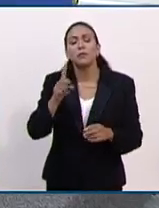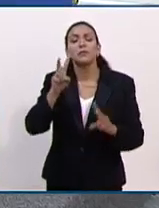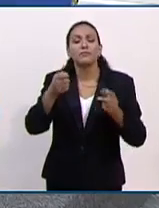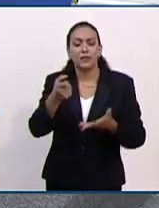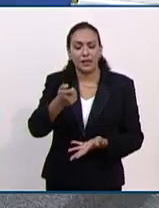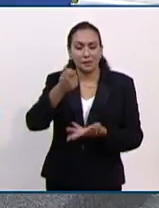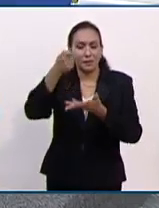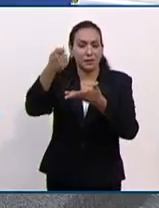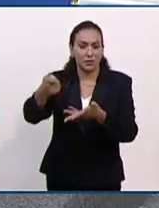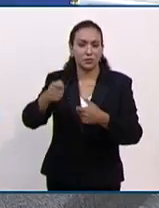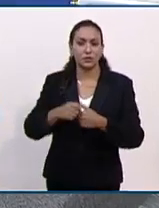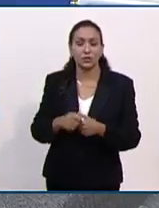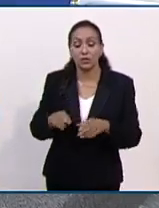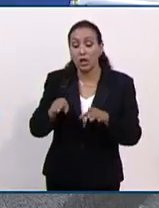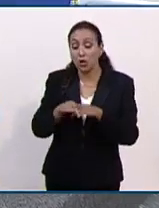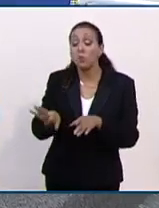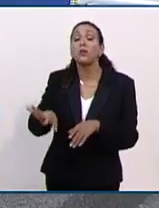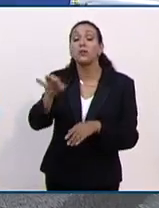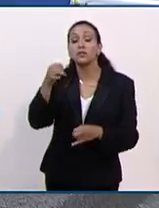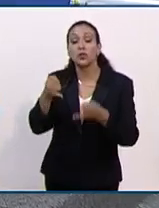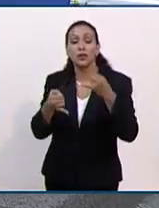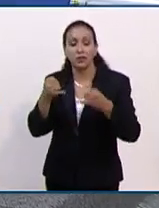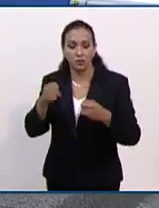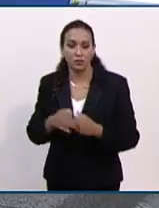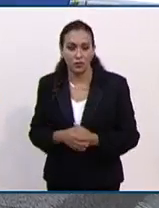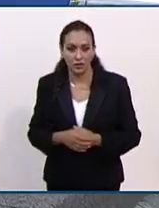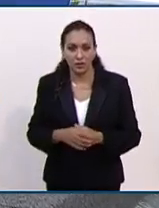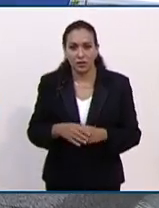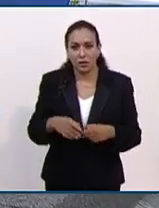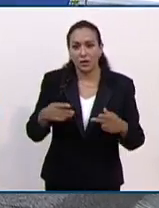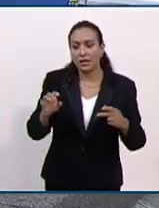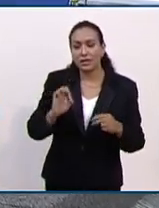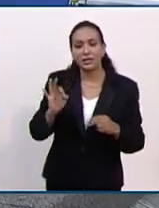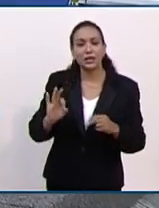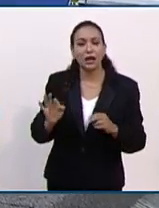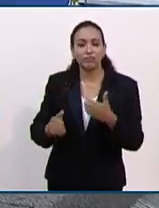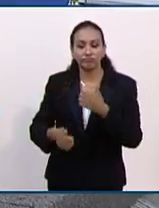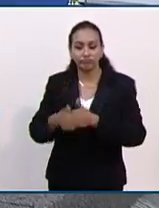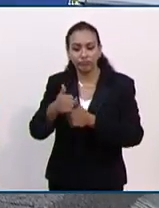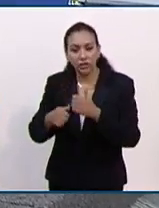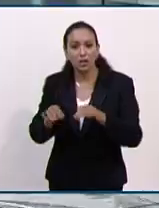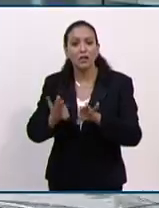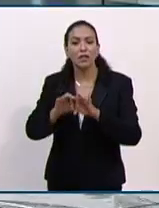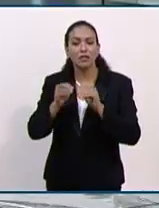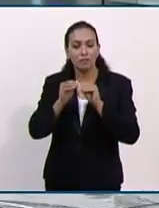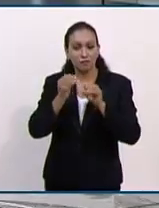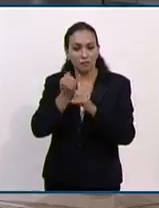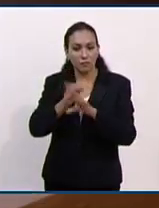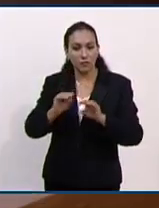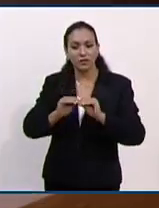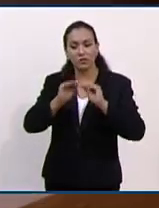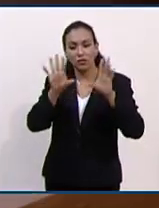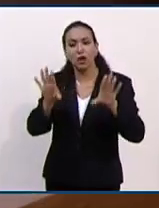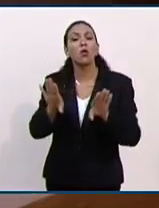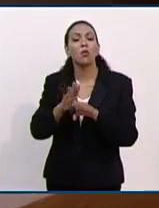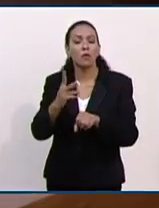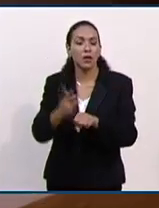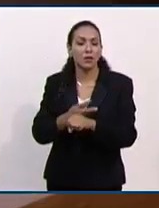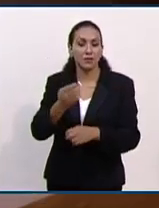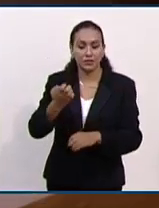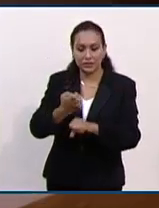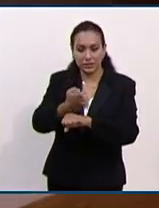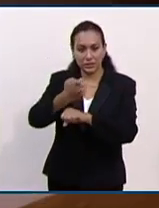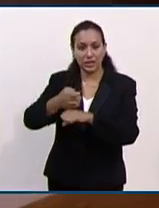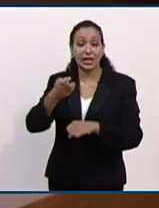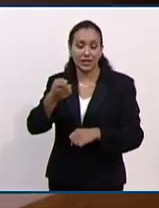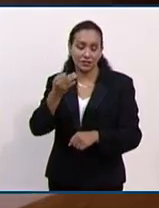la designación de jueces y magistrados locales a través de concursos de oposición transparentes y en todos los estados. Es la